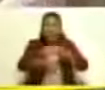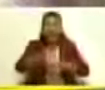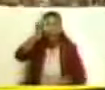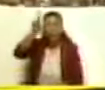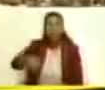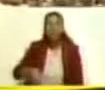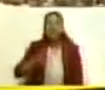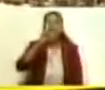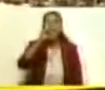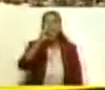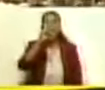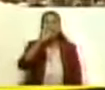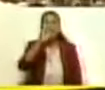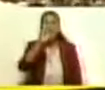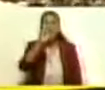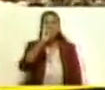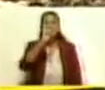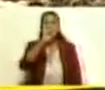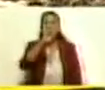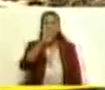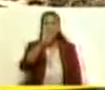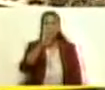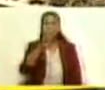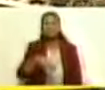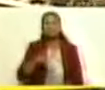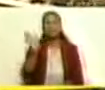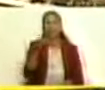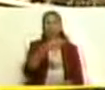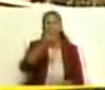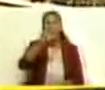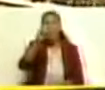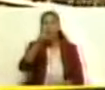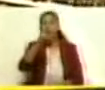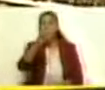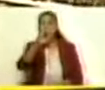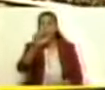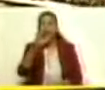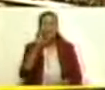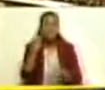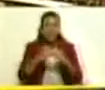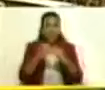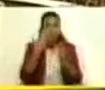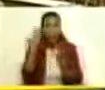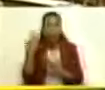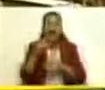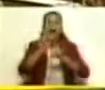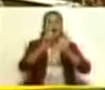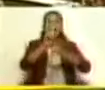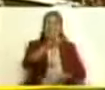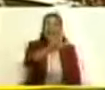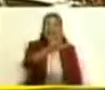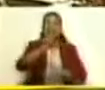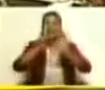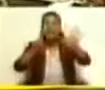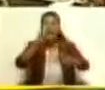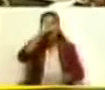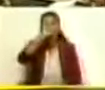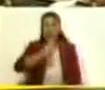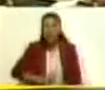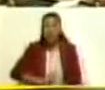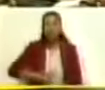llama Desiree Dubrasca Valerón Guarenas, también de 36 años de edad,